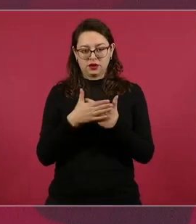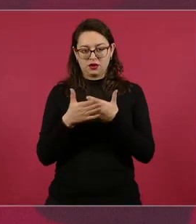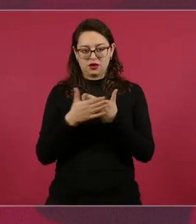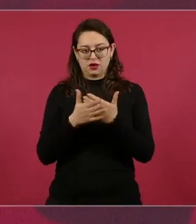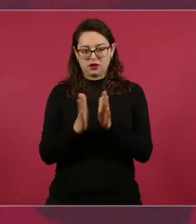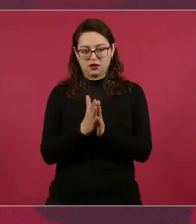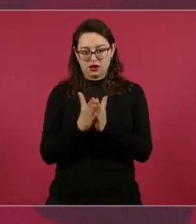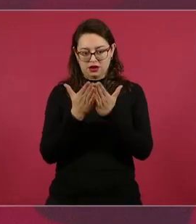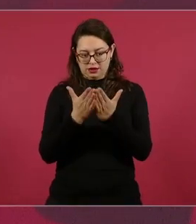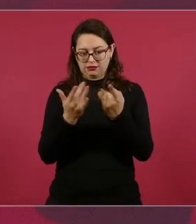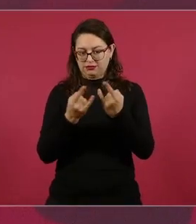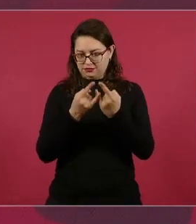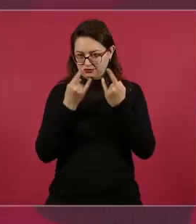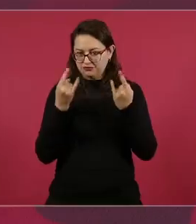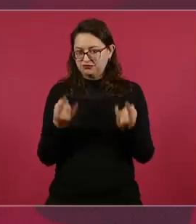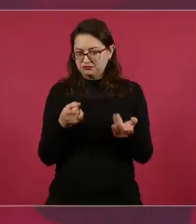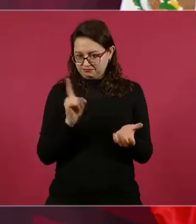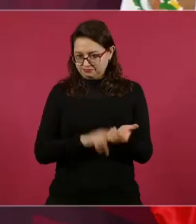ahí van